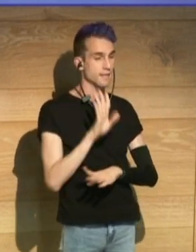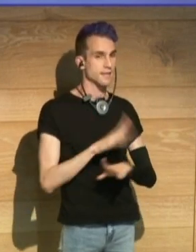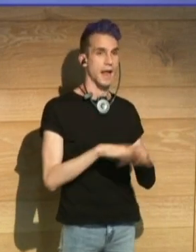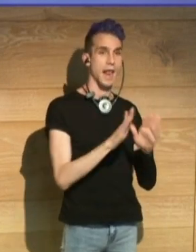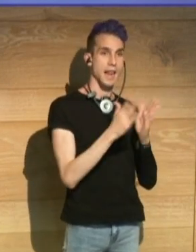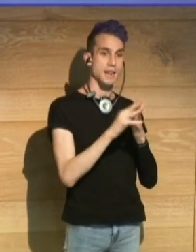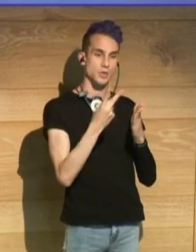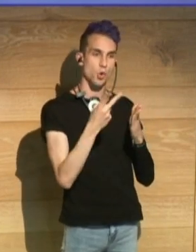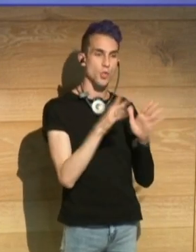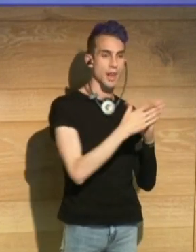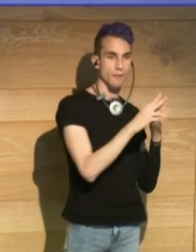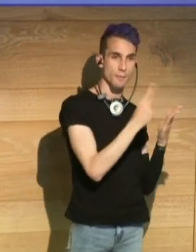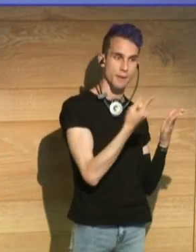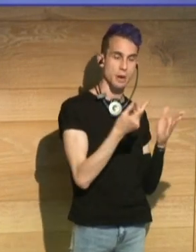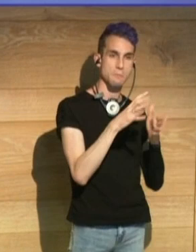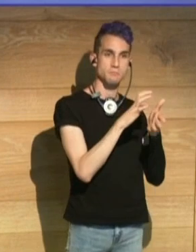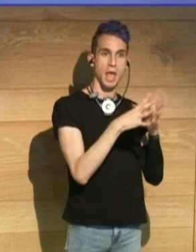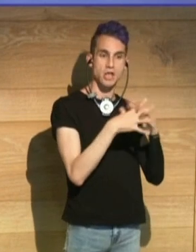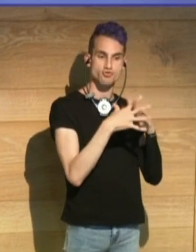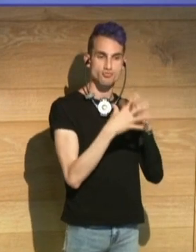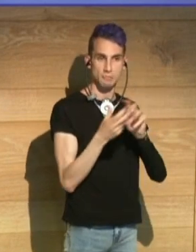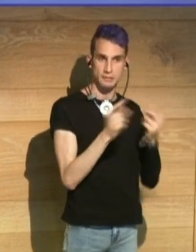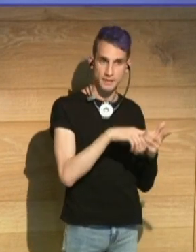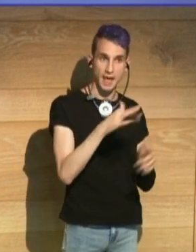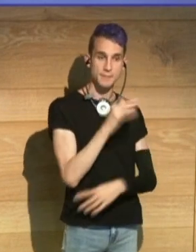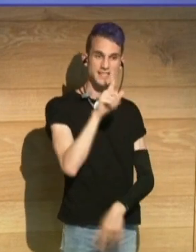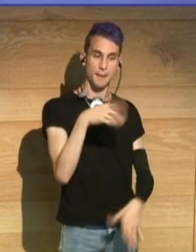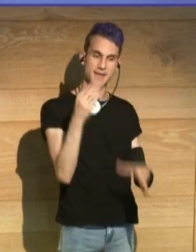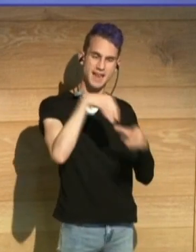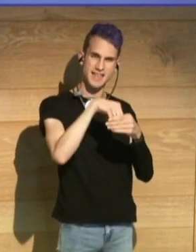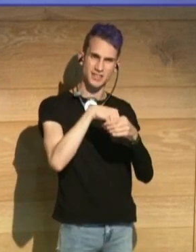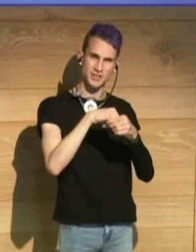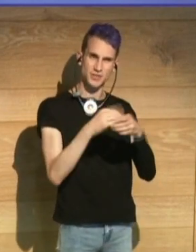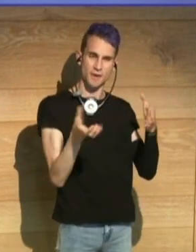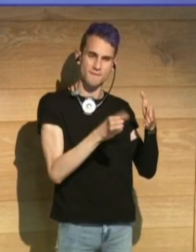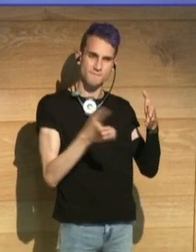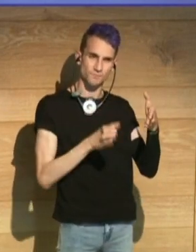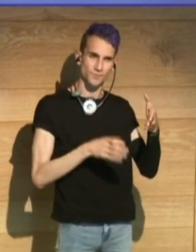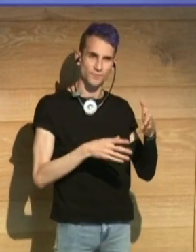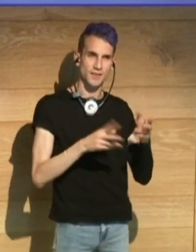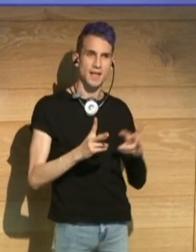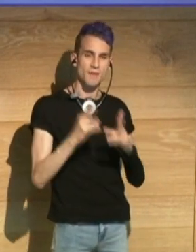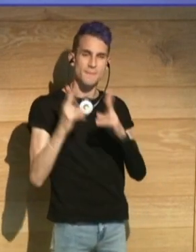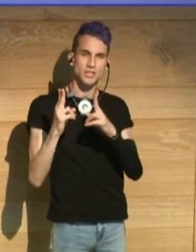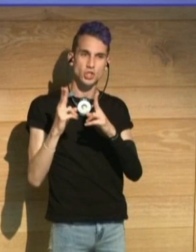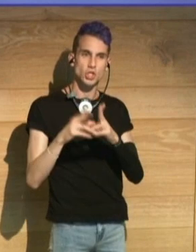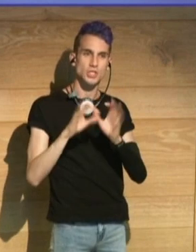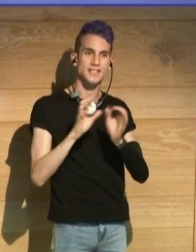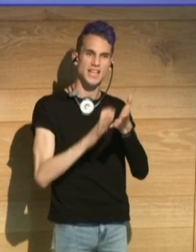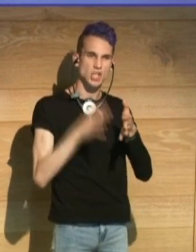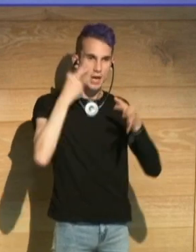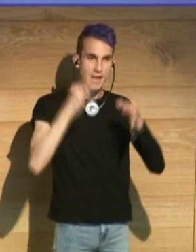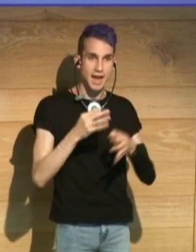avanzan de forma breve y en los que se van intercalando fragmentos de textos reales. Usted decía ahora, no podía parecer un